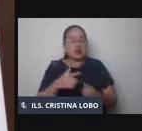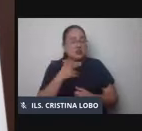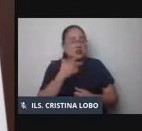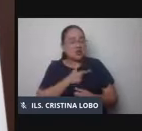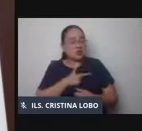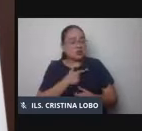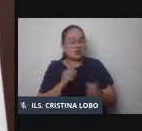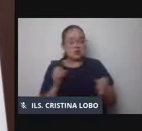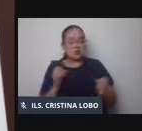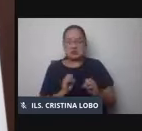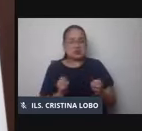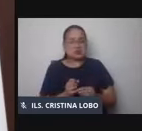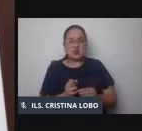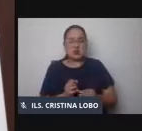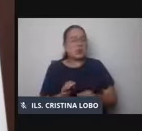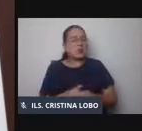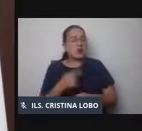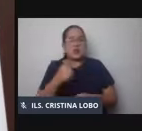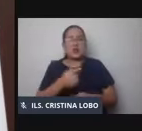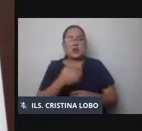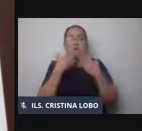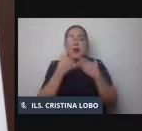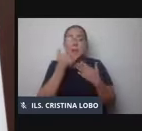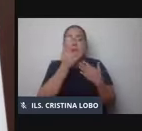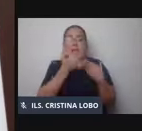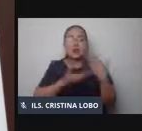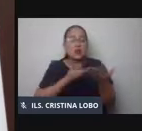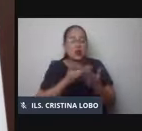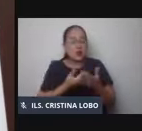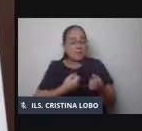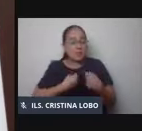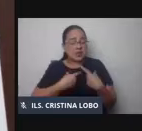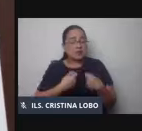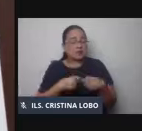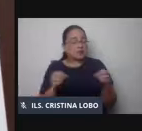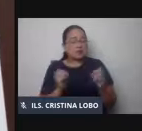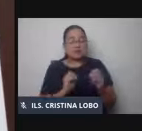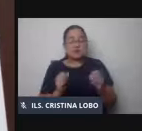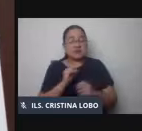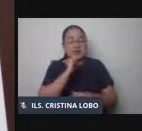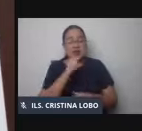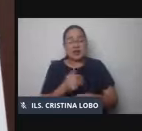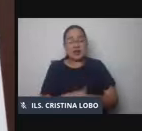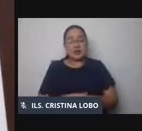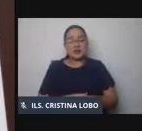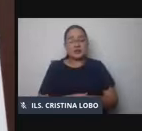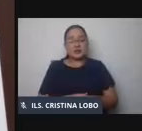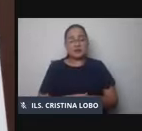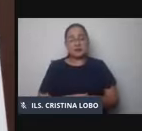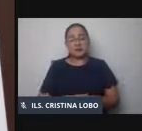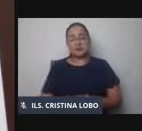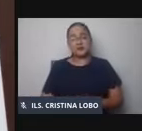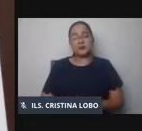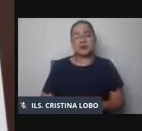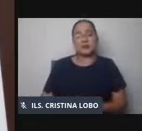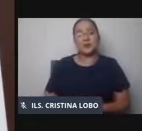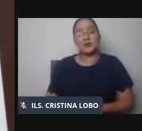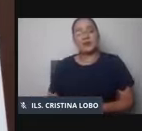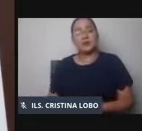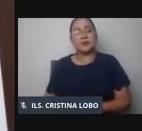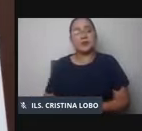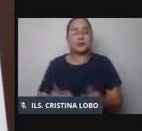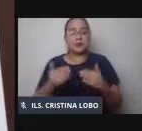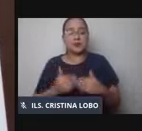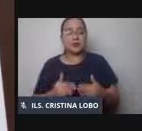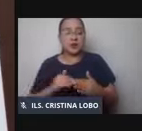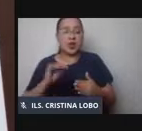qué? Porque no se han perdonado. Porque no se han perdonado. Demasiado, bueno, otra de